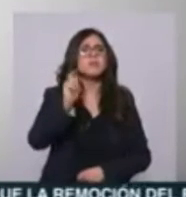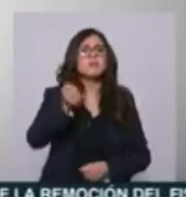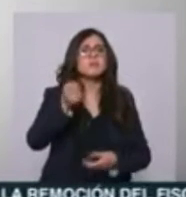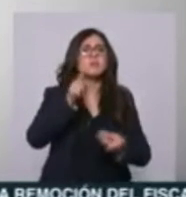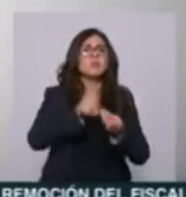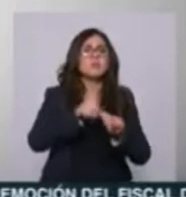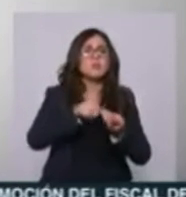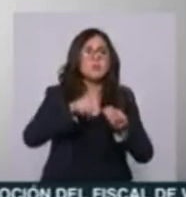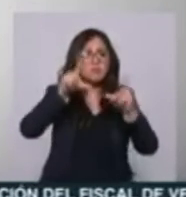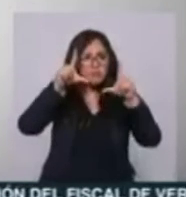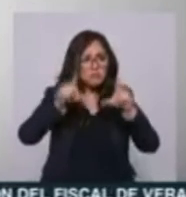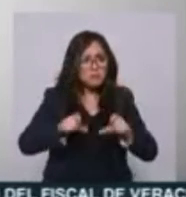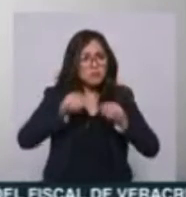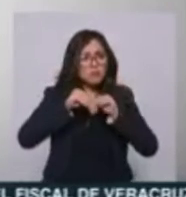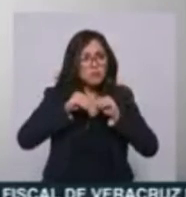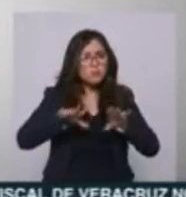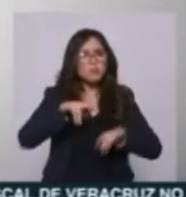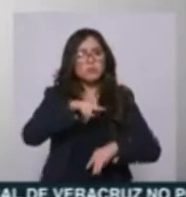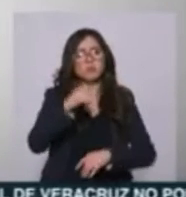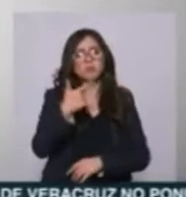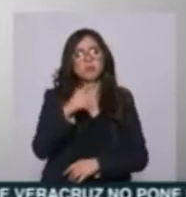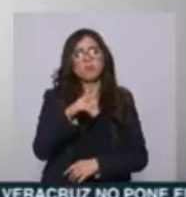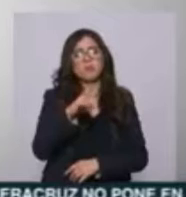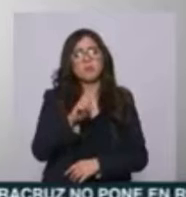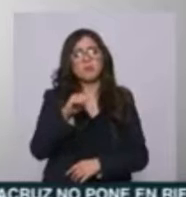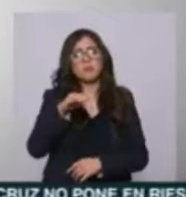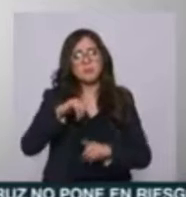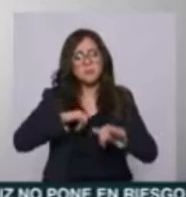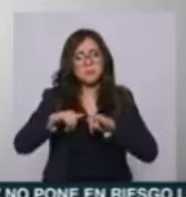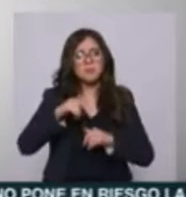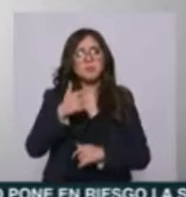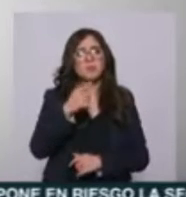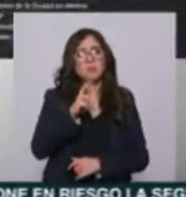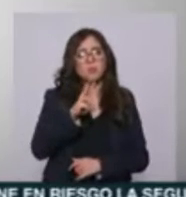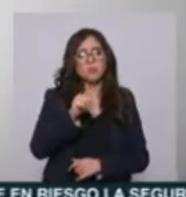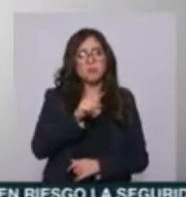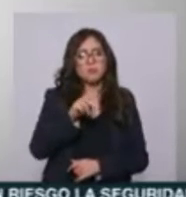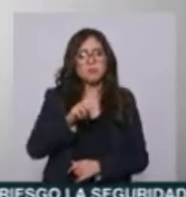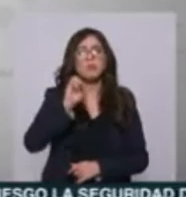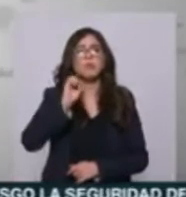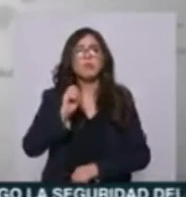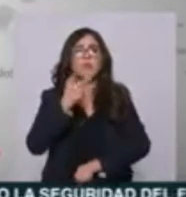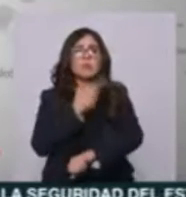las cámaras y radares por medio de Google Maps, Waze o en la página